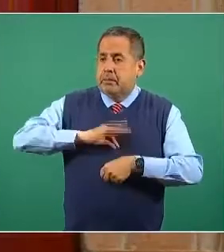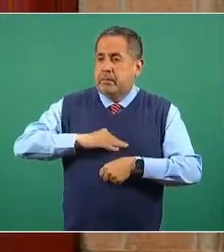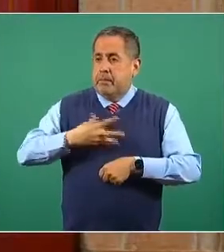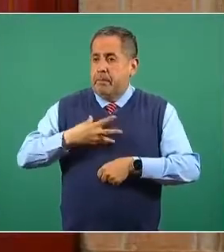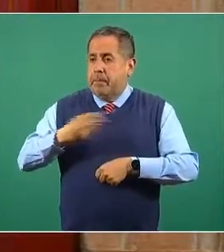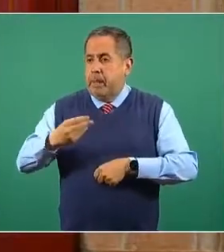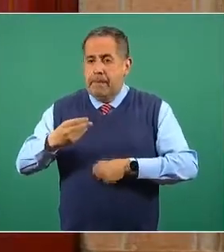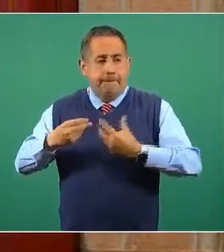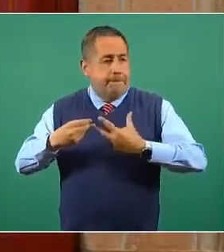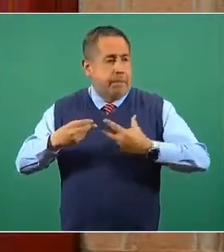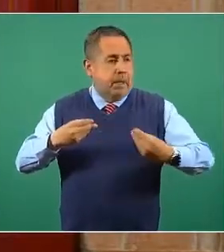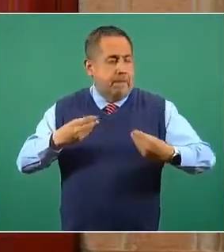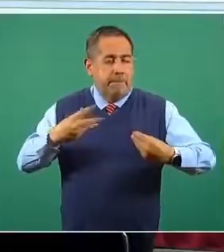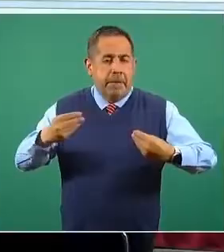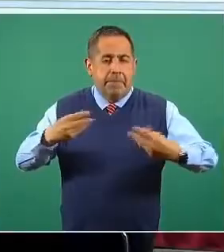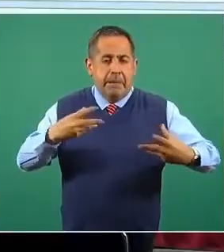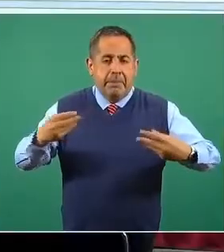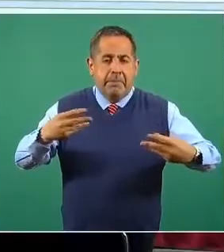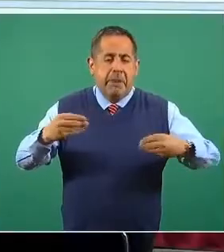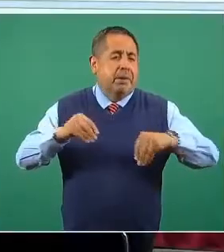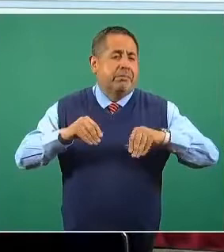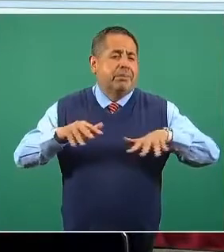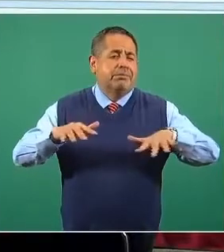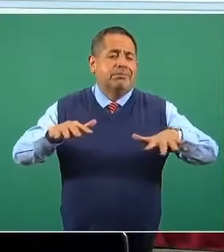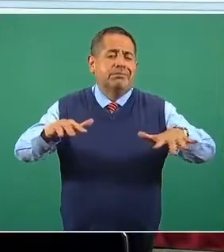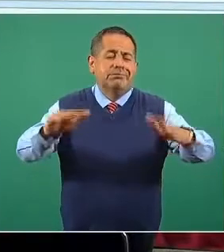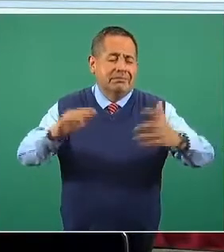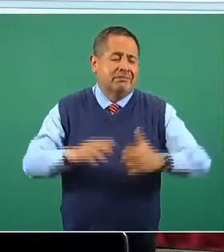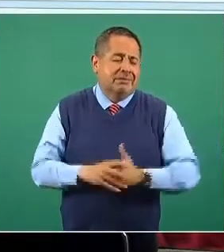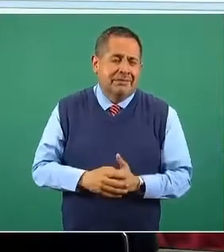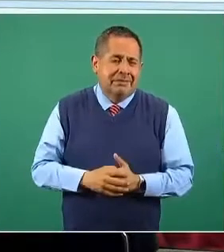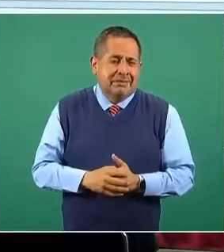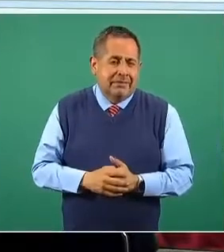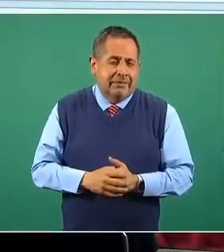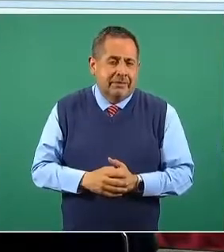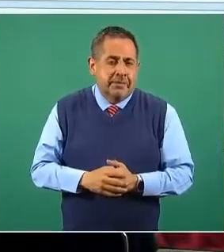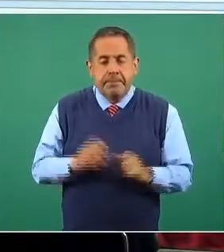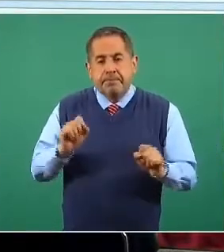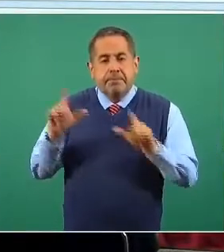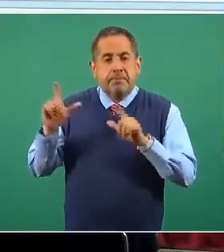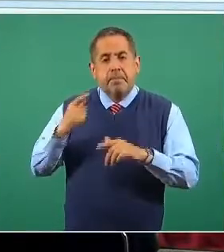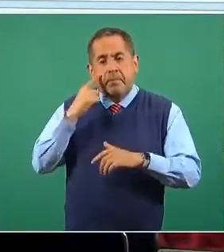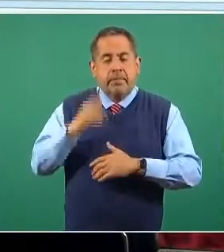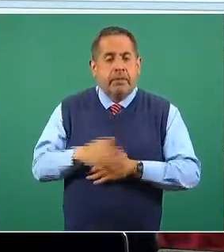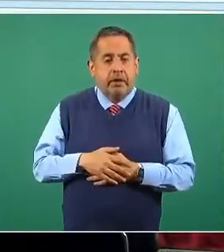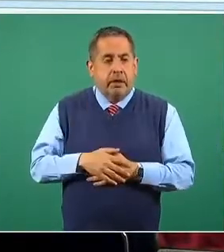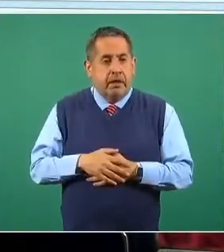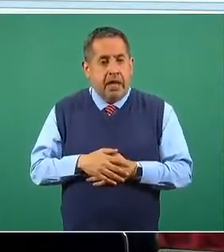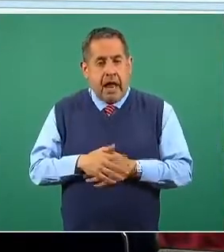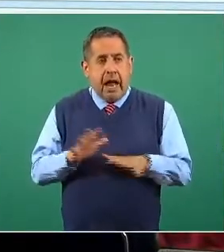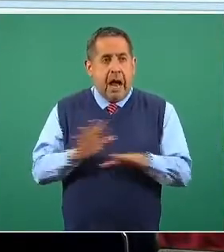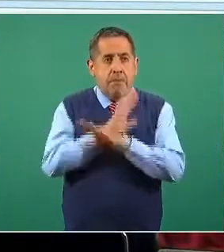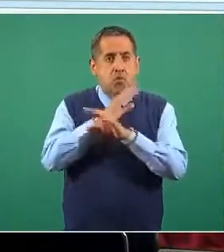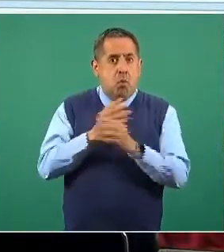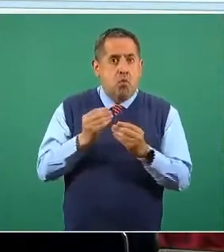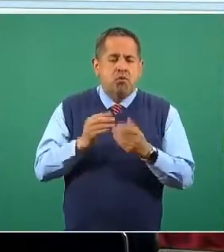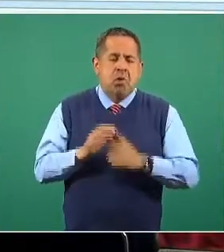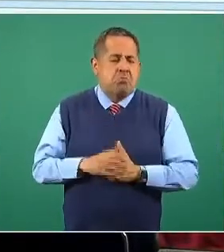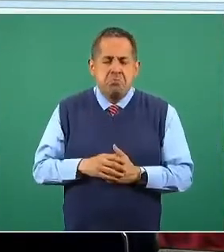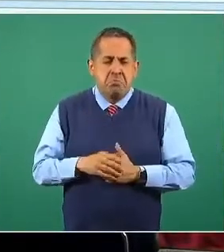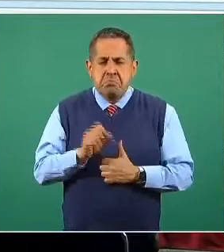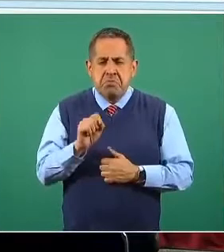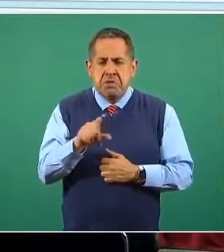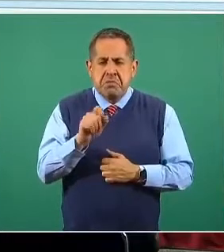la misma epidemia. Si vemos la siguiente diapositiva, no tenemos cambios importantes en lo que se refiere